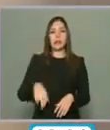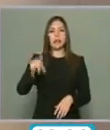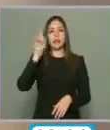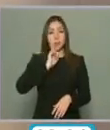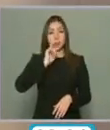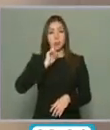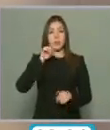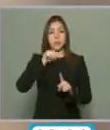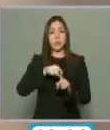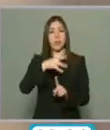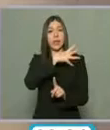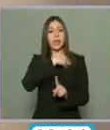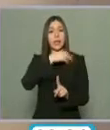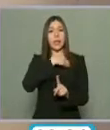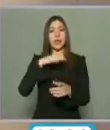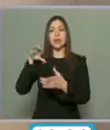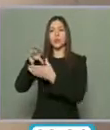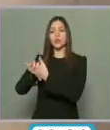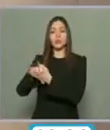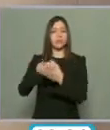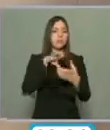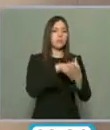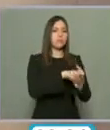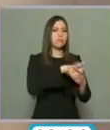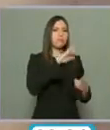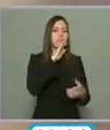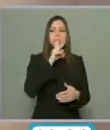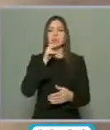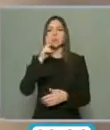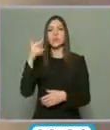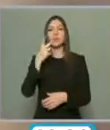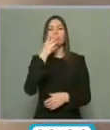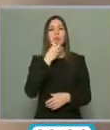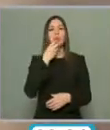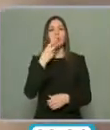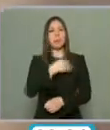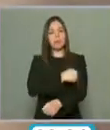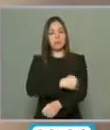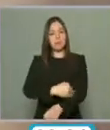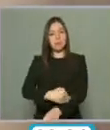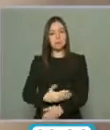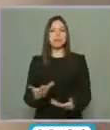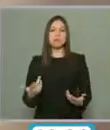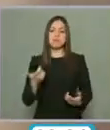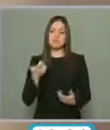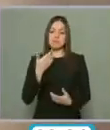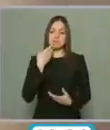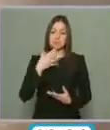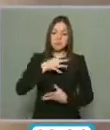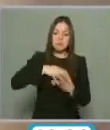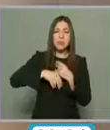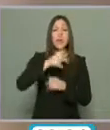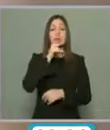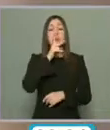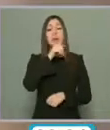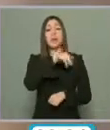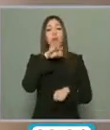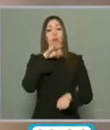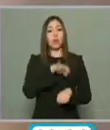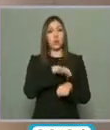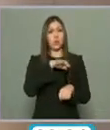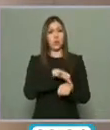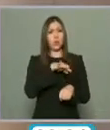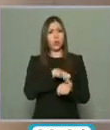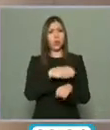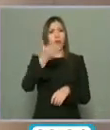de un matrimonio judío, una familia acomodada. El padre era médico cirujano y había